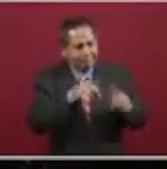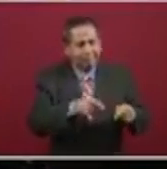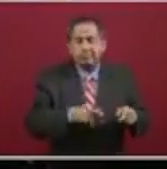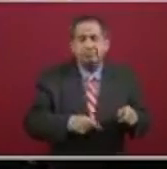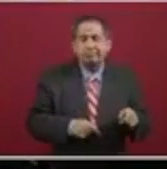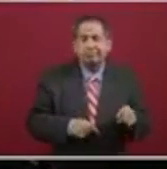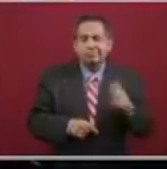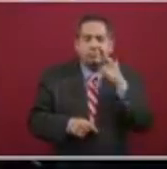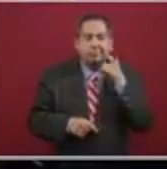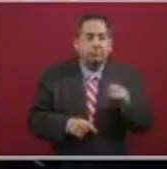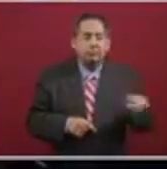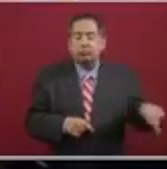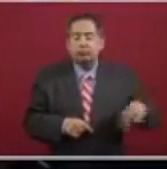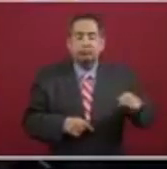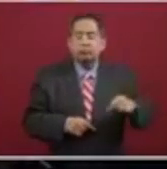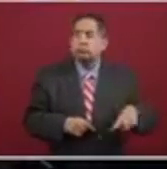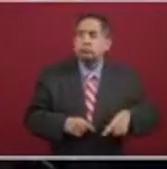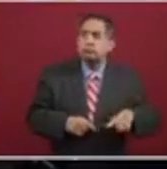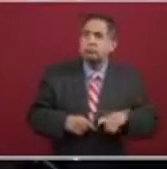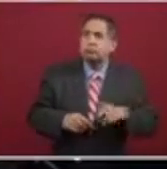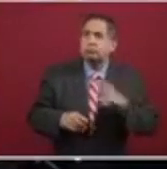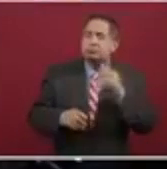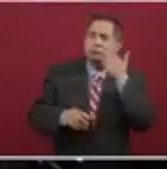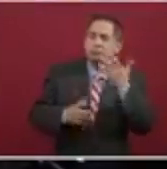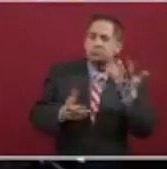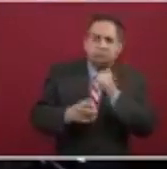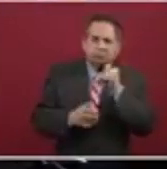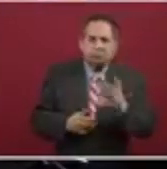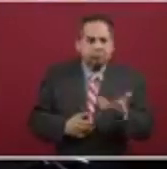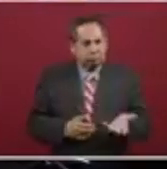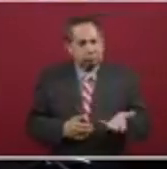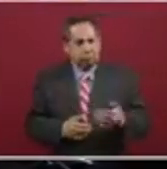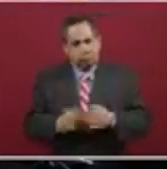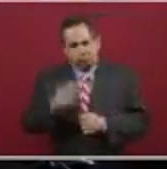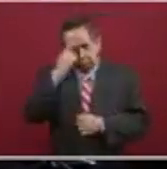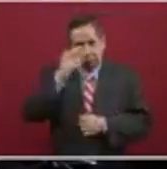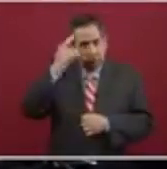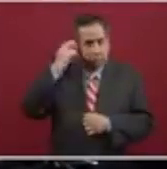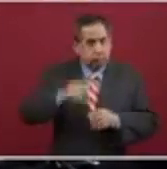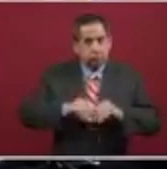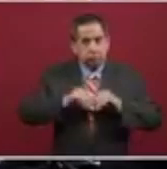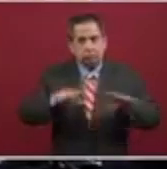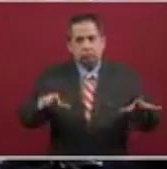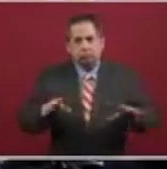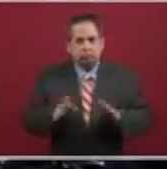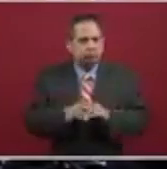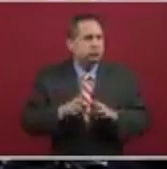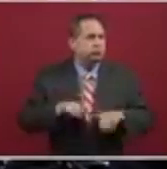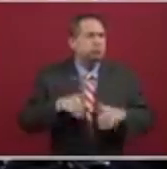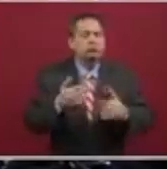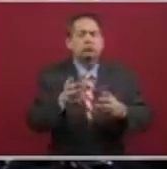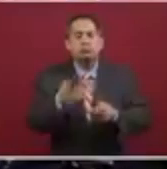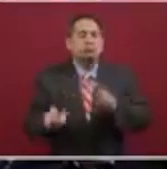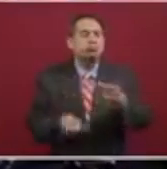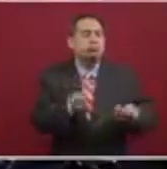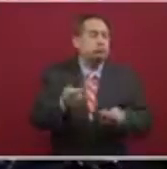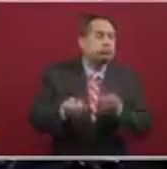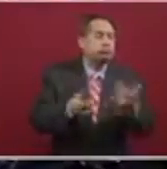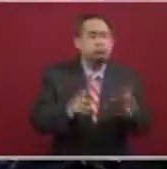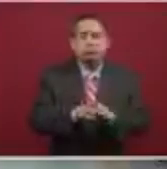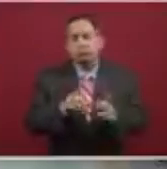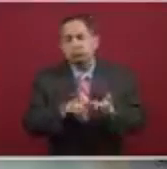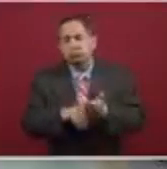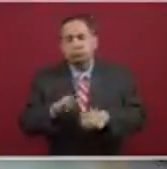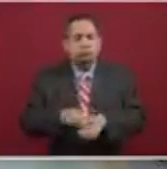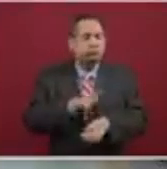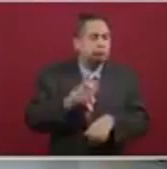a la que se comprometieron a realizar. Usted nos había comentado cuando se lanzó el programa que iba a haber encuestas calificando